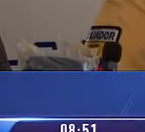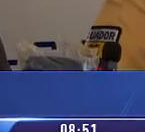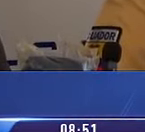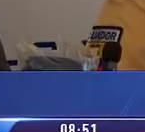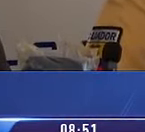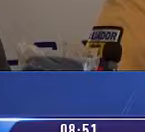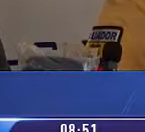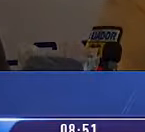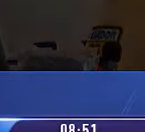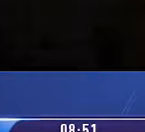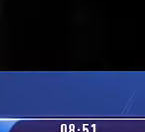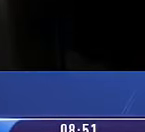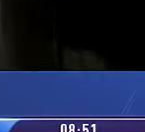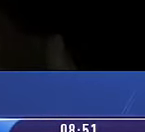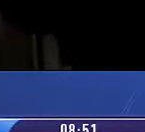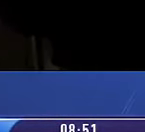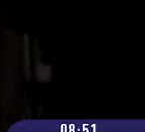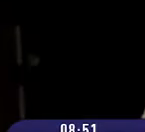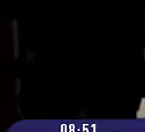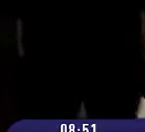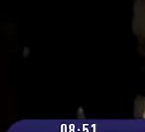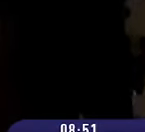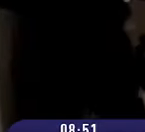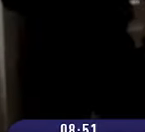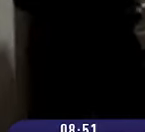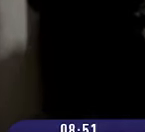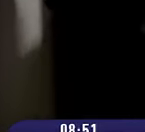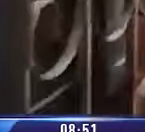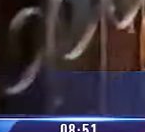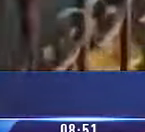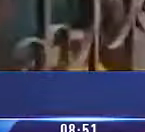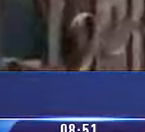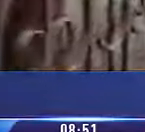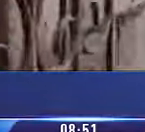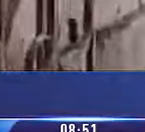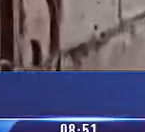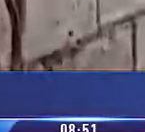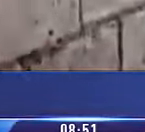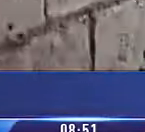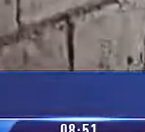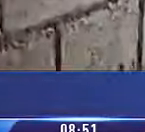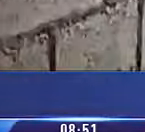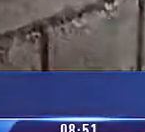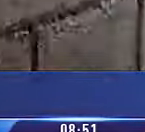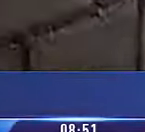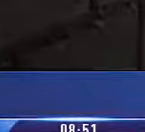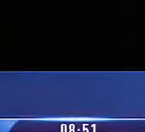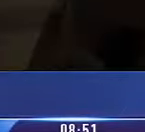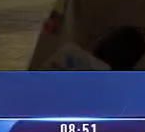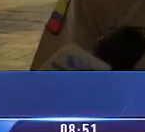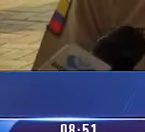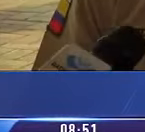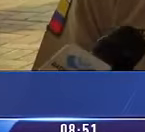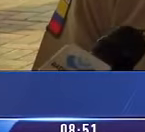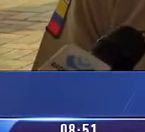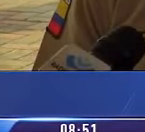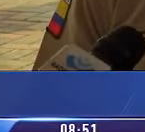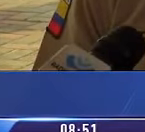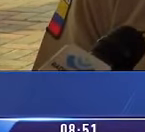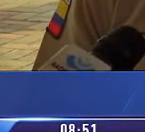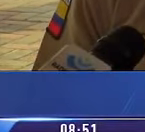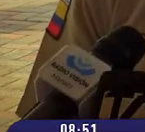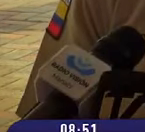6 fueron aquí en Manabí. Entre los detenidos hay personas vinculadas con actividades de narcotráfico y asesinatos. Estas